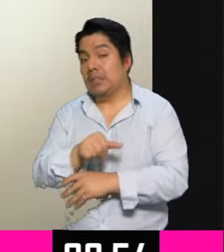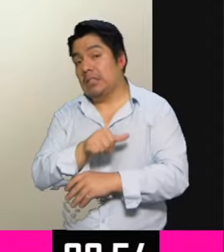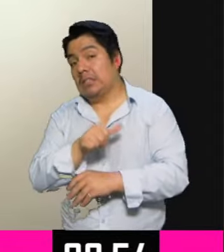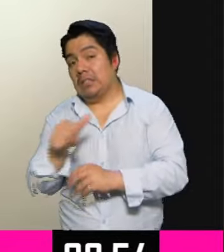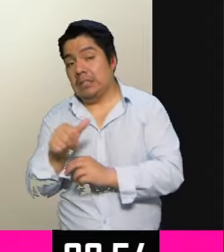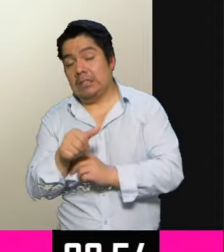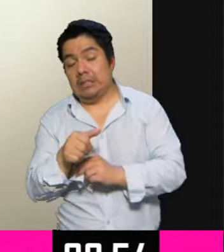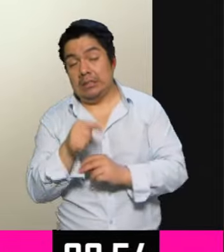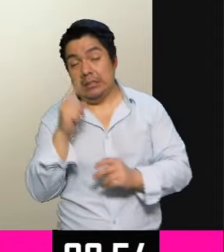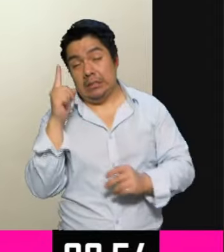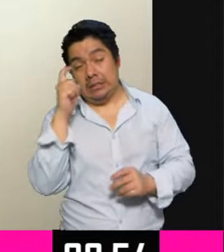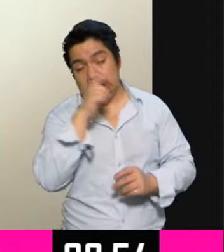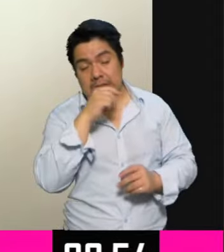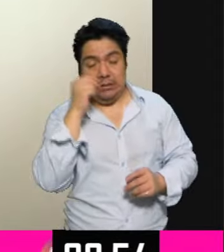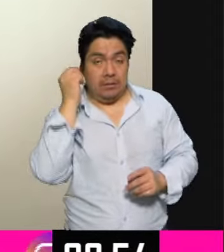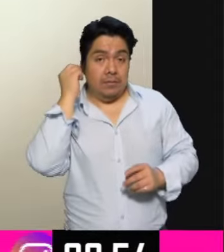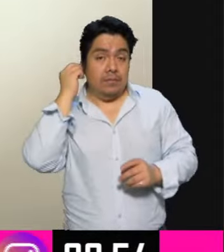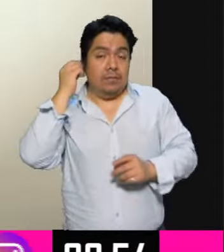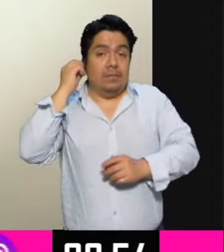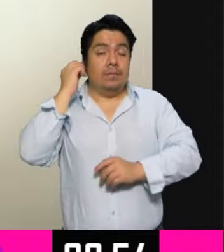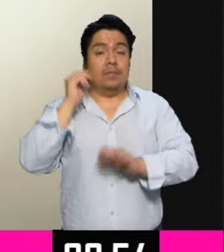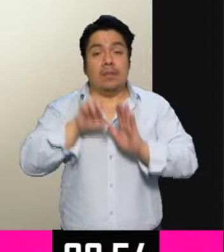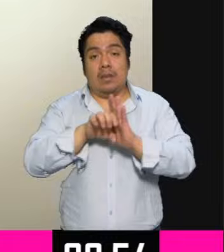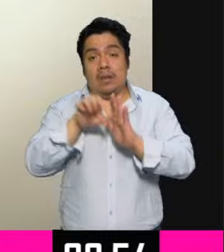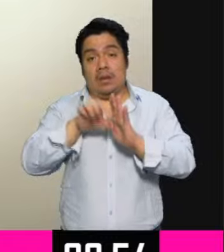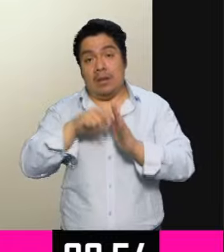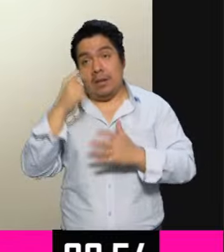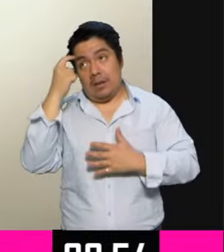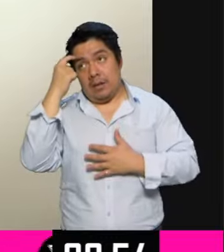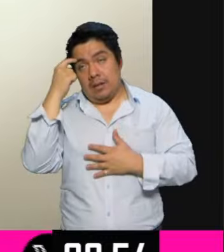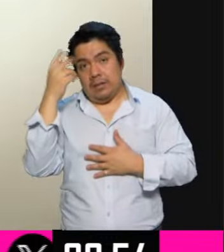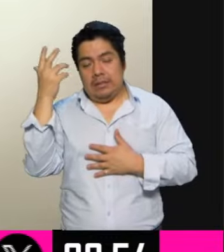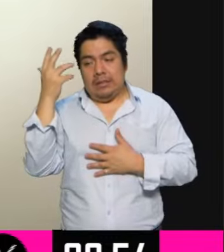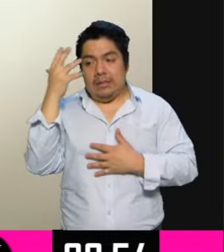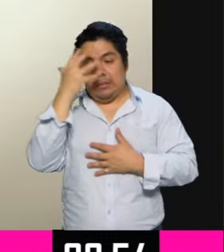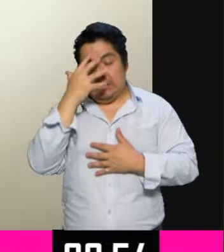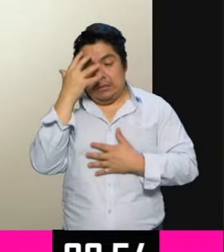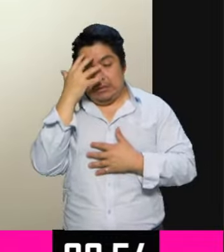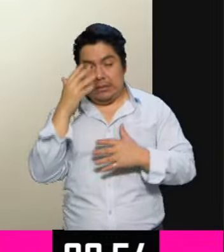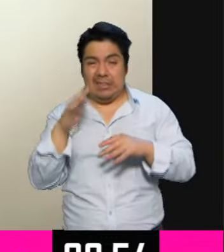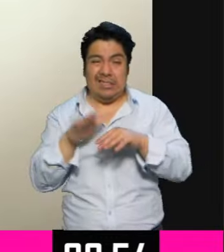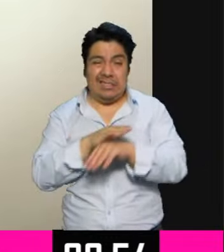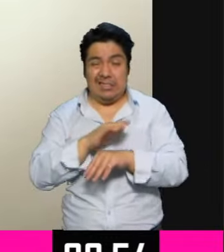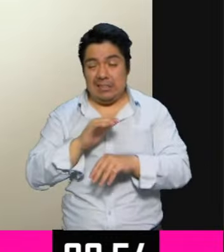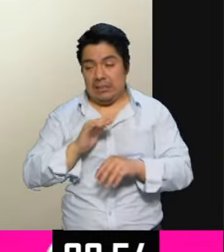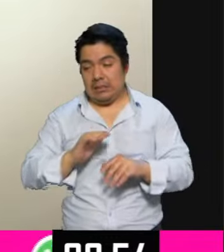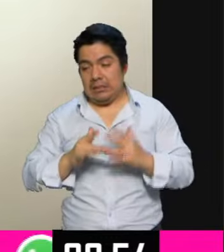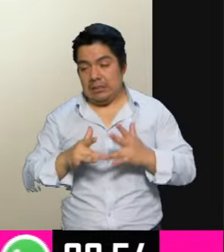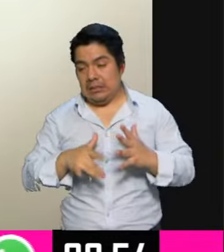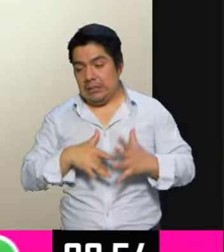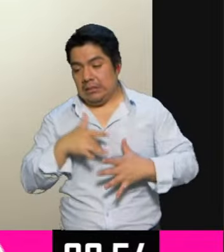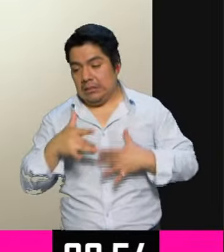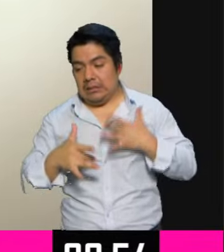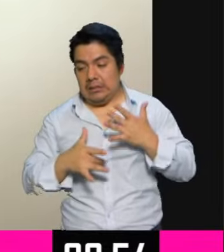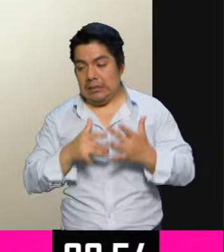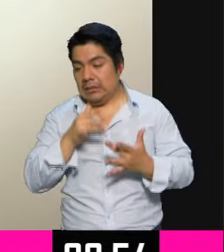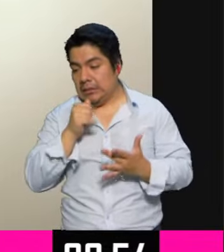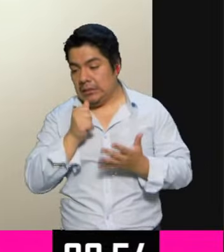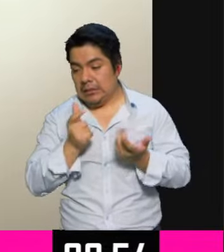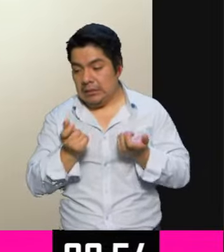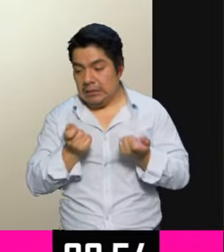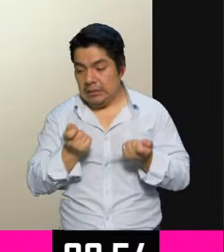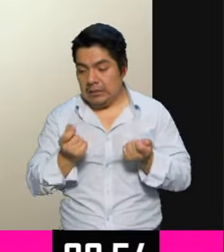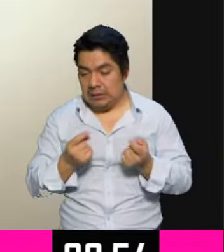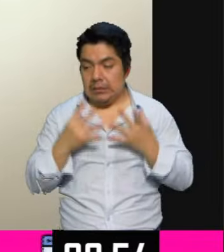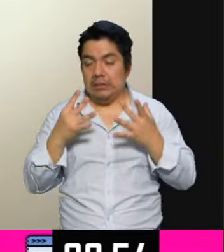el mundo lo logra cuando tu mente es más cuando la estructura mental es más primitiva entonces el impulso sale como llegó O